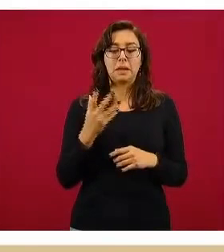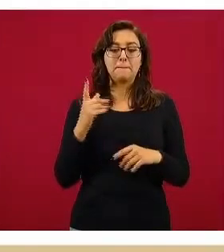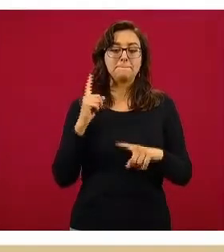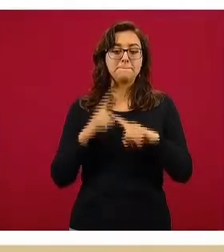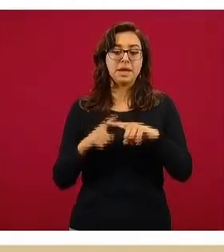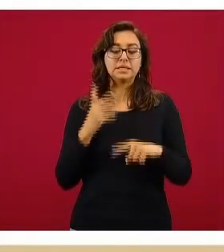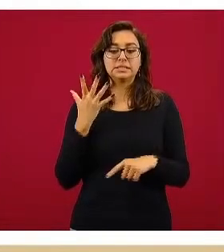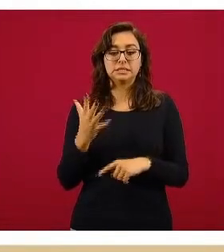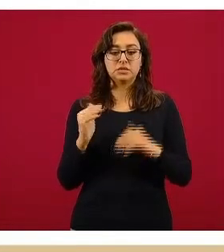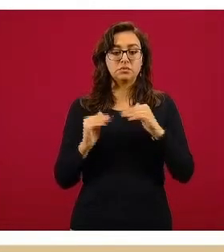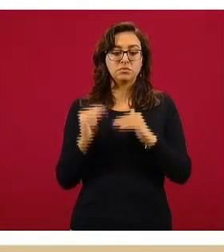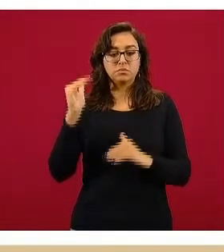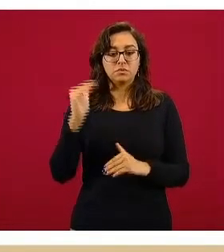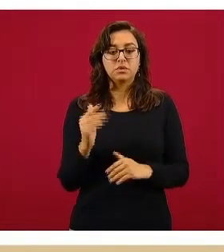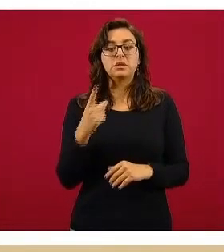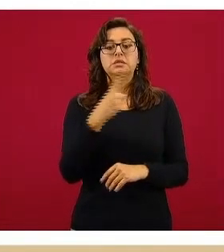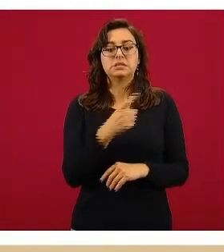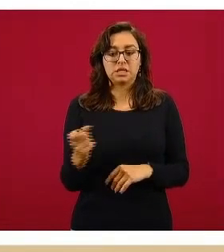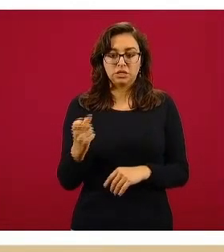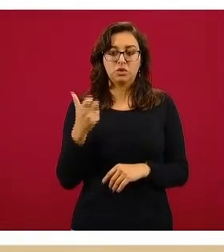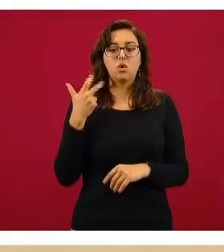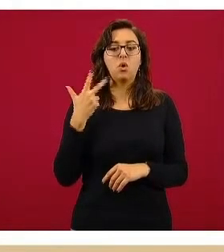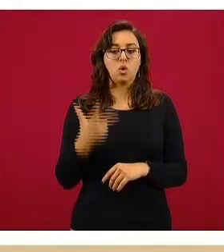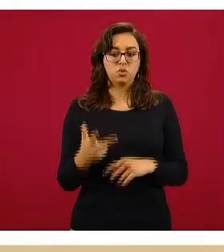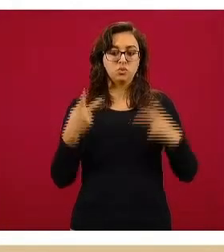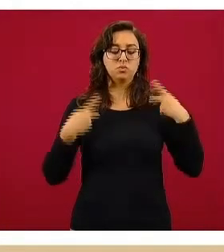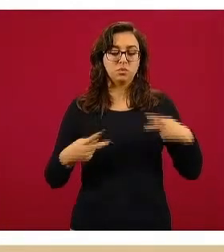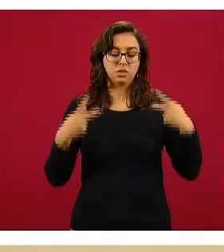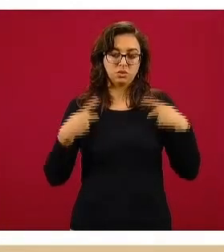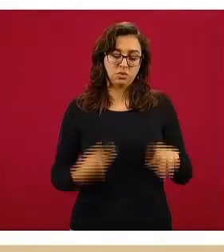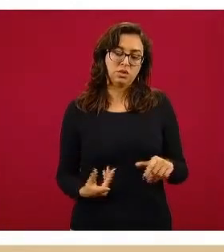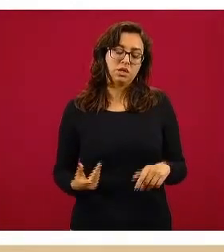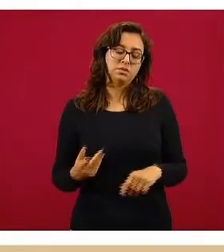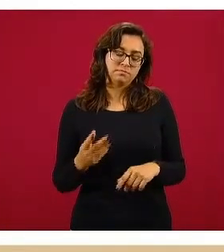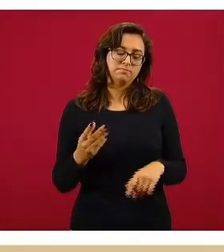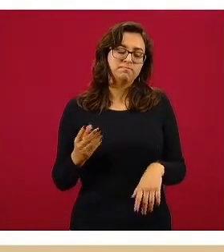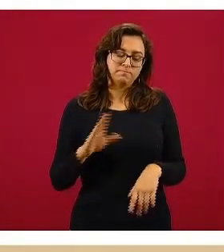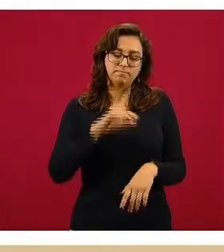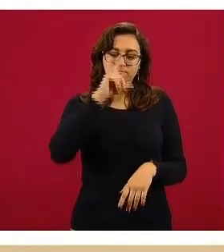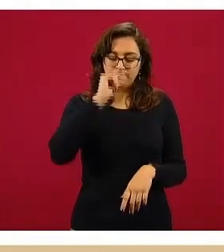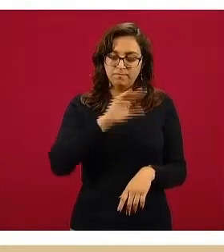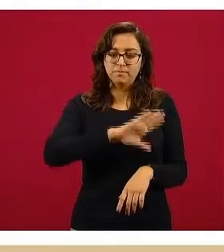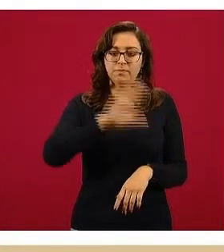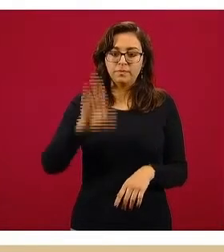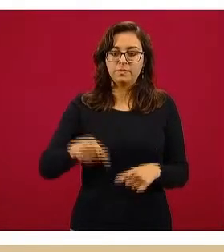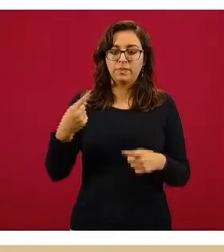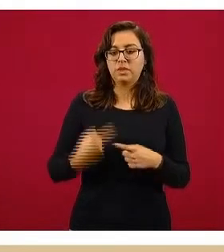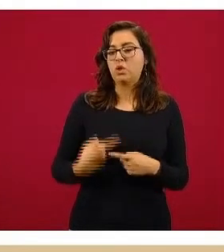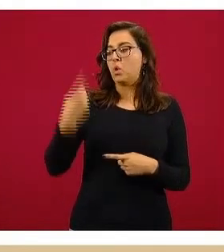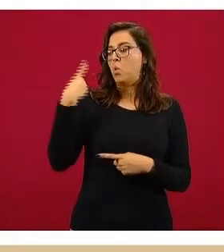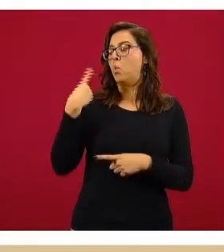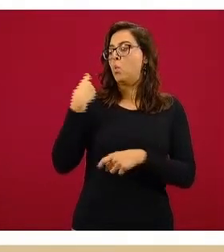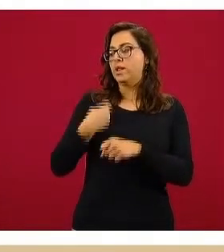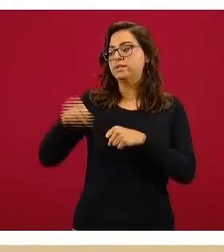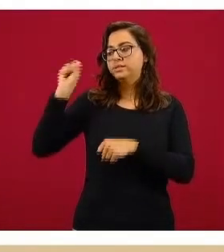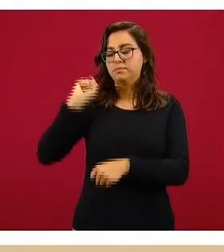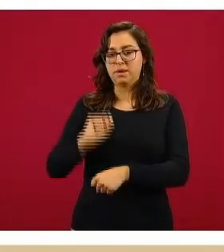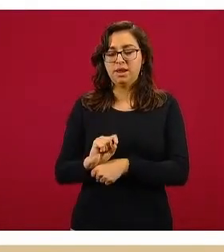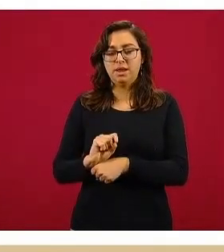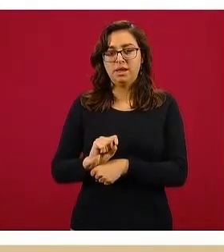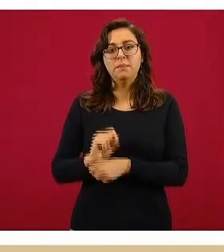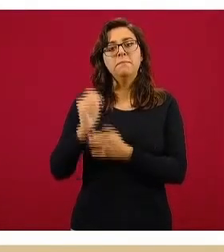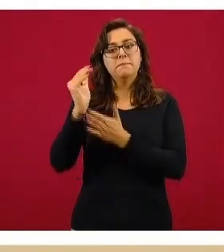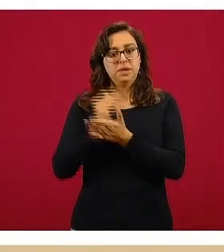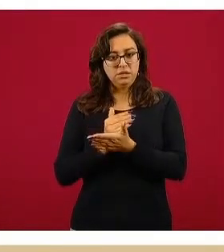número 108 defunciones más que las que habíamos tenido en la semana 41.